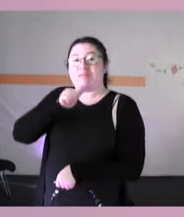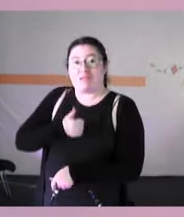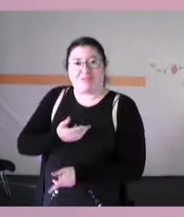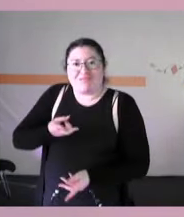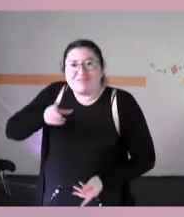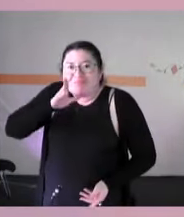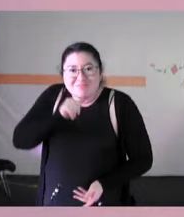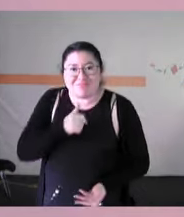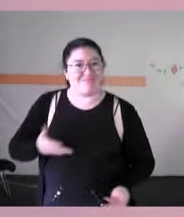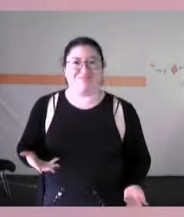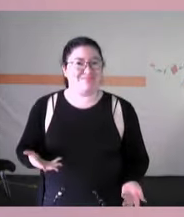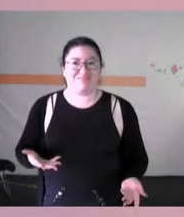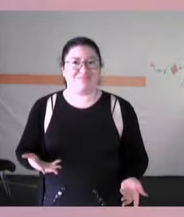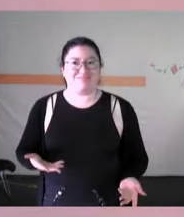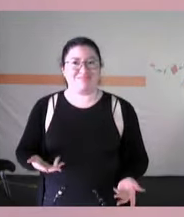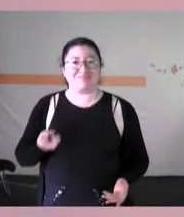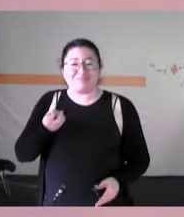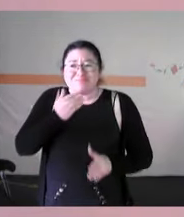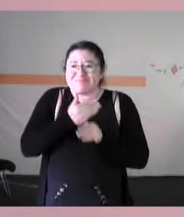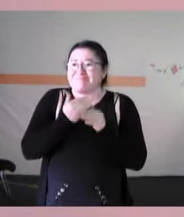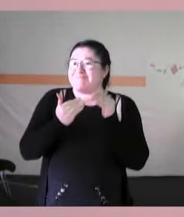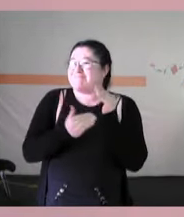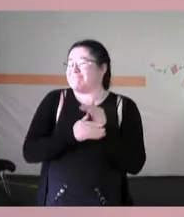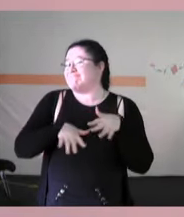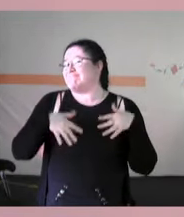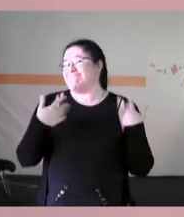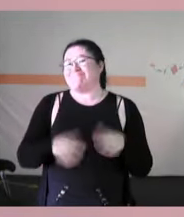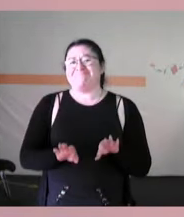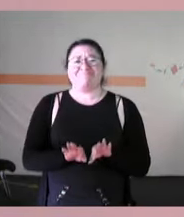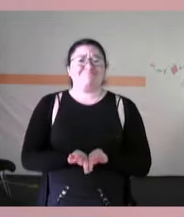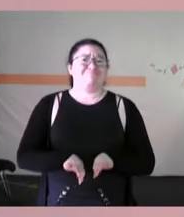Y esta cosa que es tan básica,